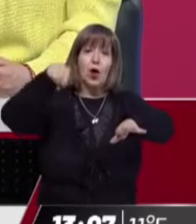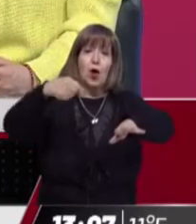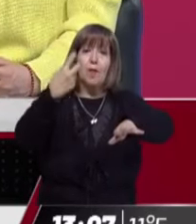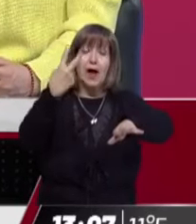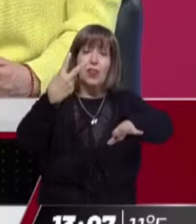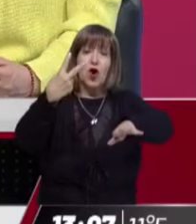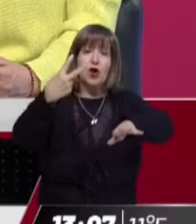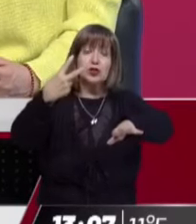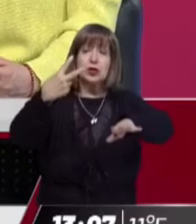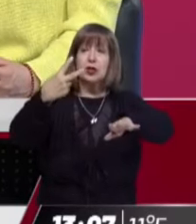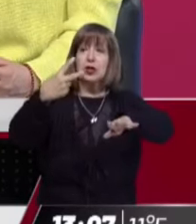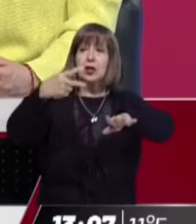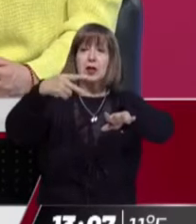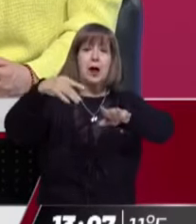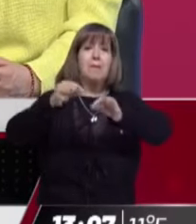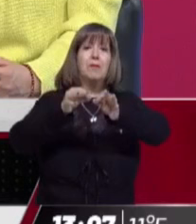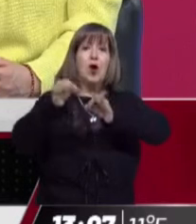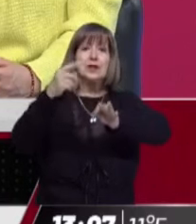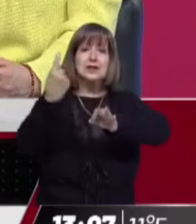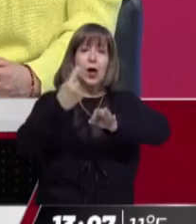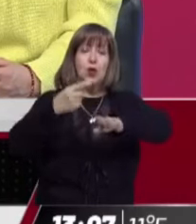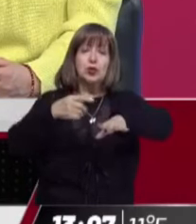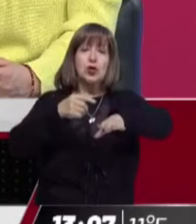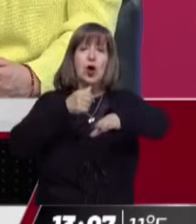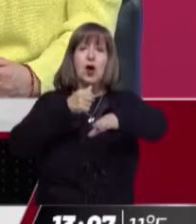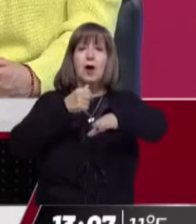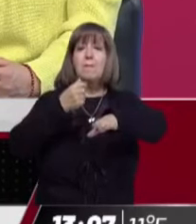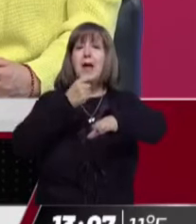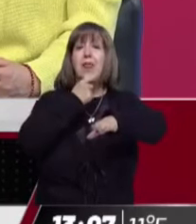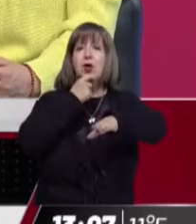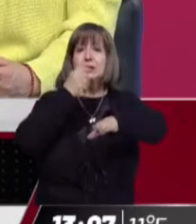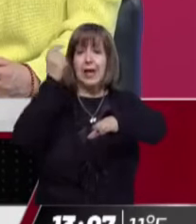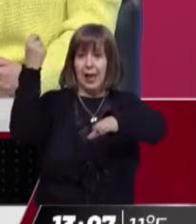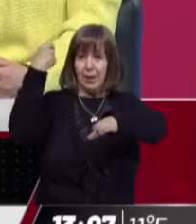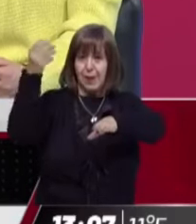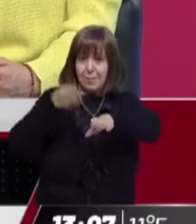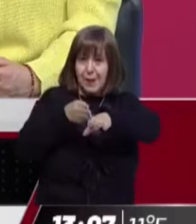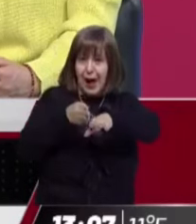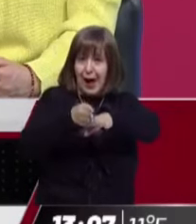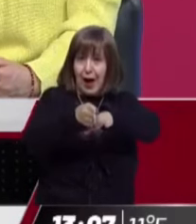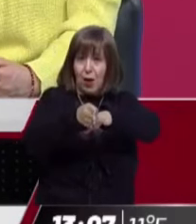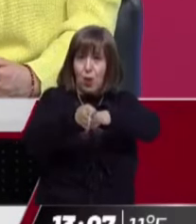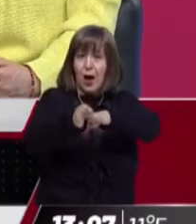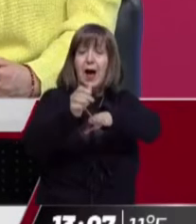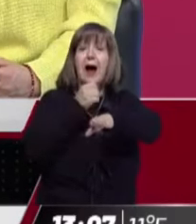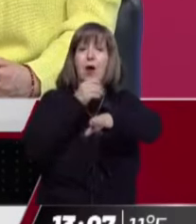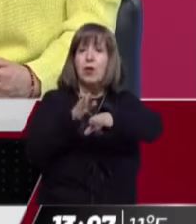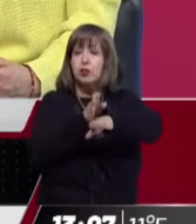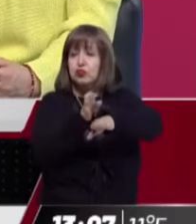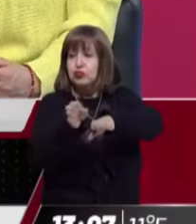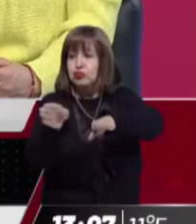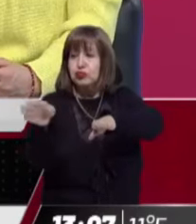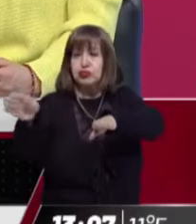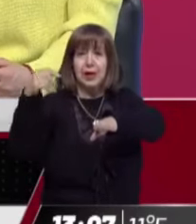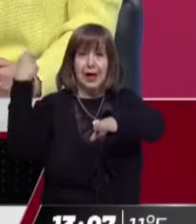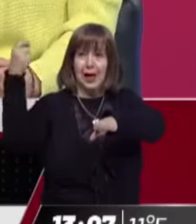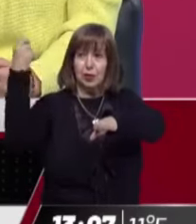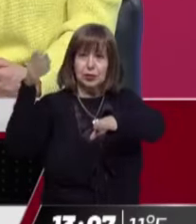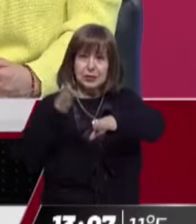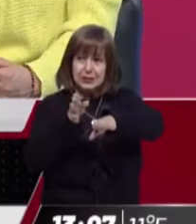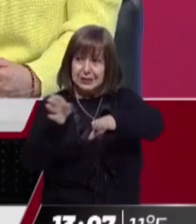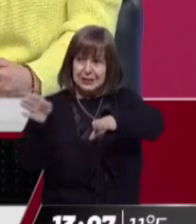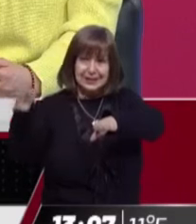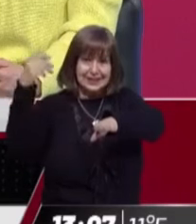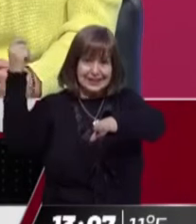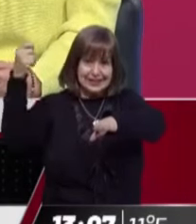cúbicos por segundo en el límite entre la provincia de La Pampa y Mendoza, para empezar a recomponer el